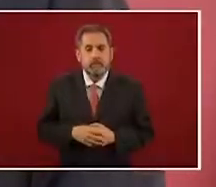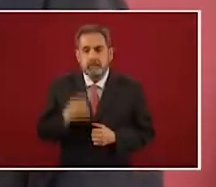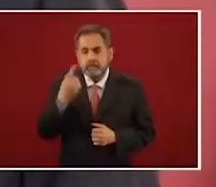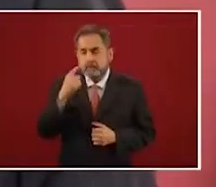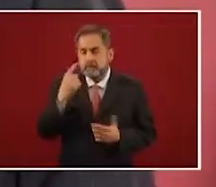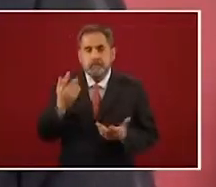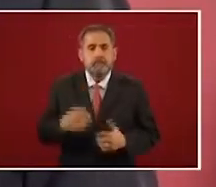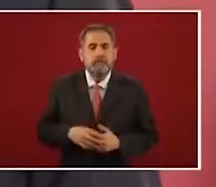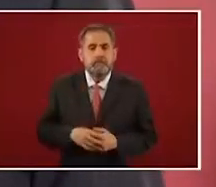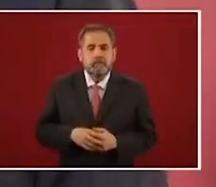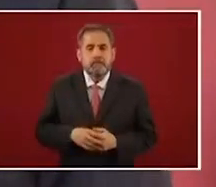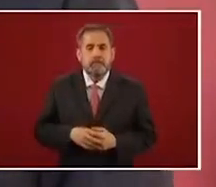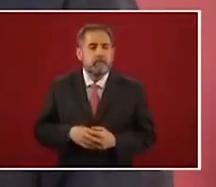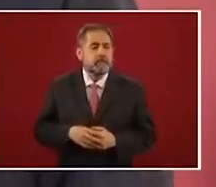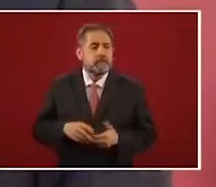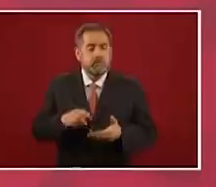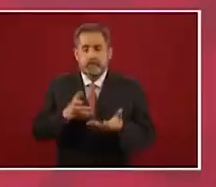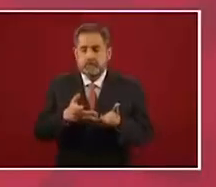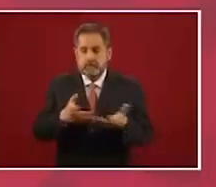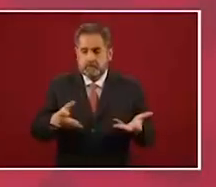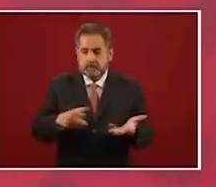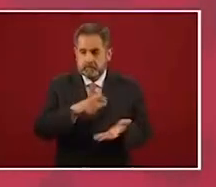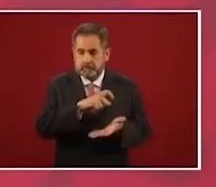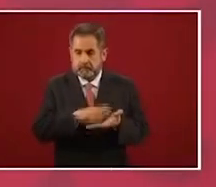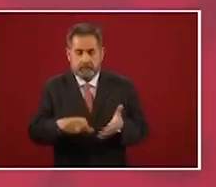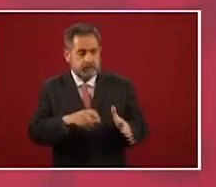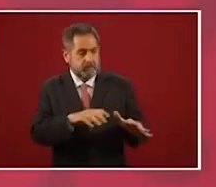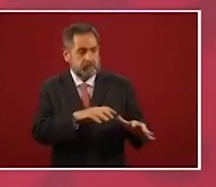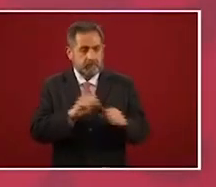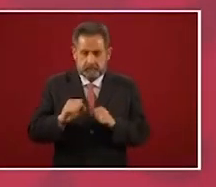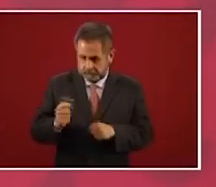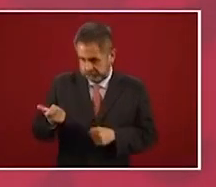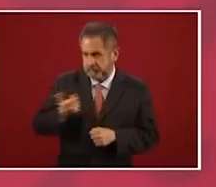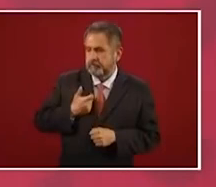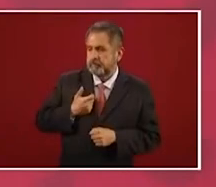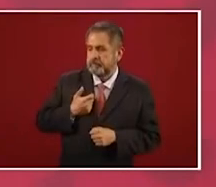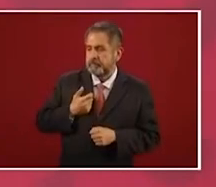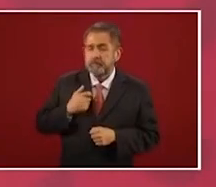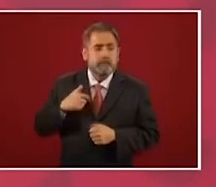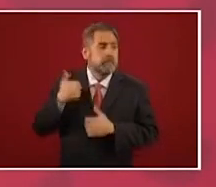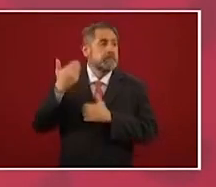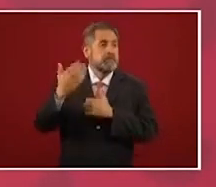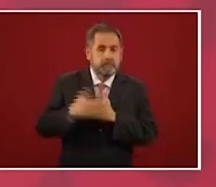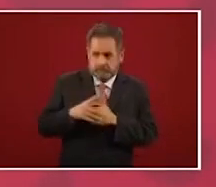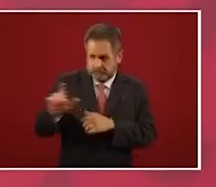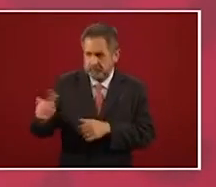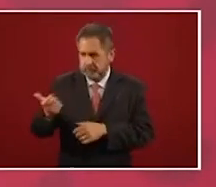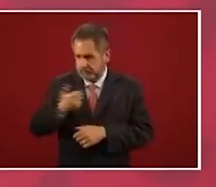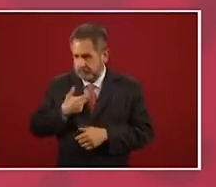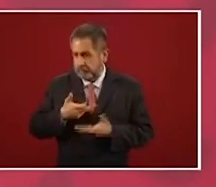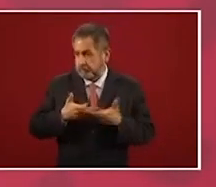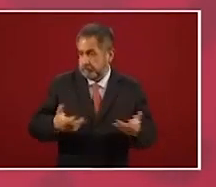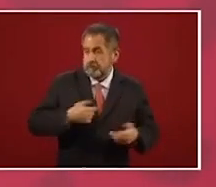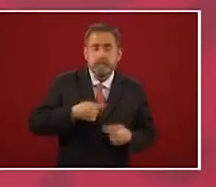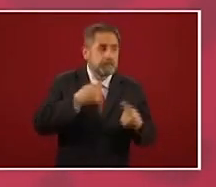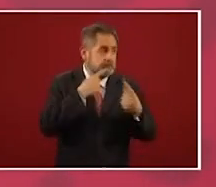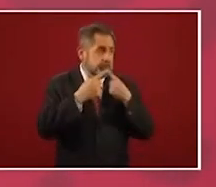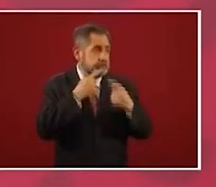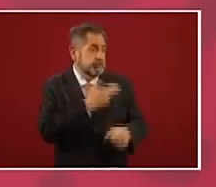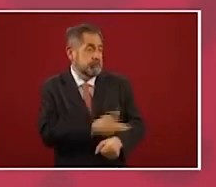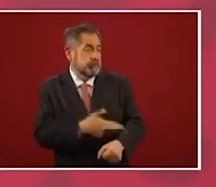para adquirir terrenos, para hacer las gestiones